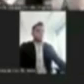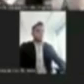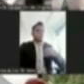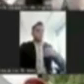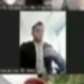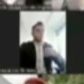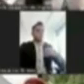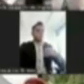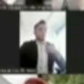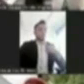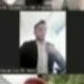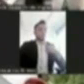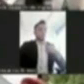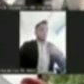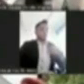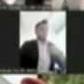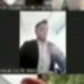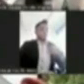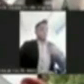Lizeth Moreno Lucero.